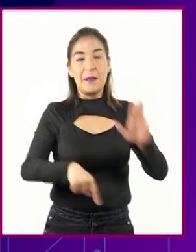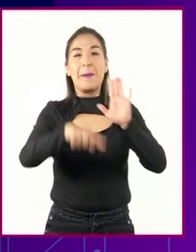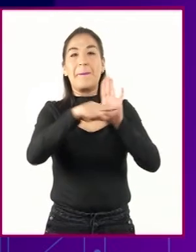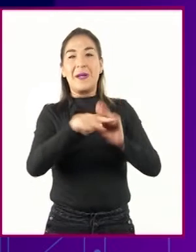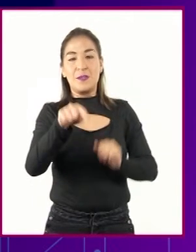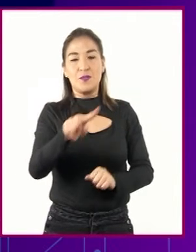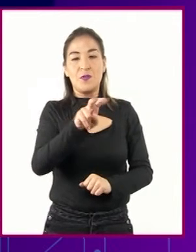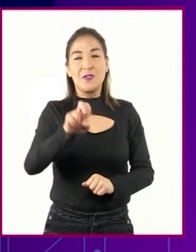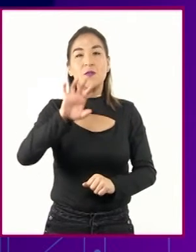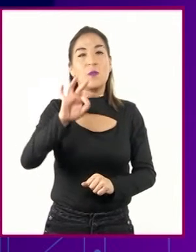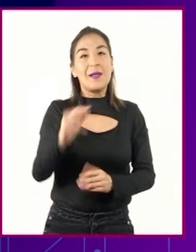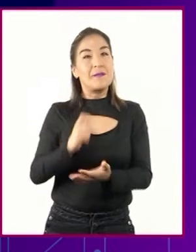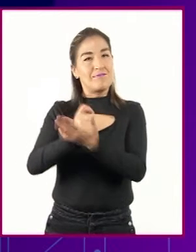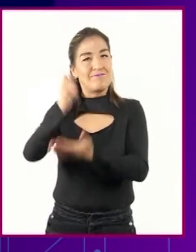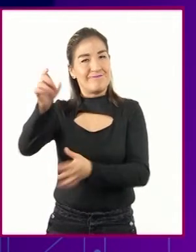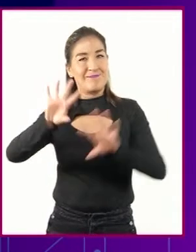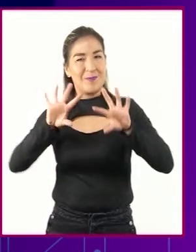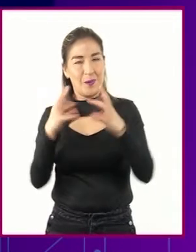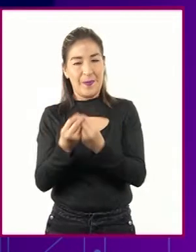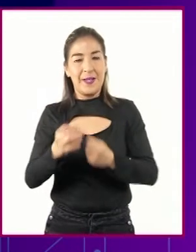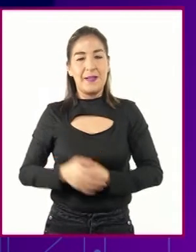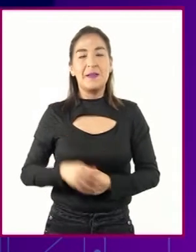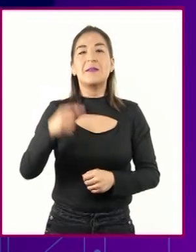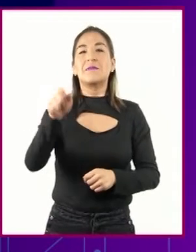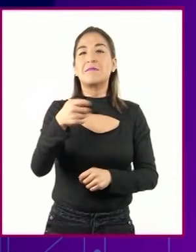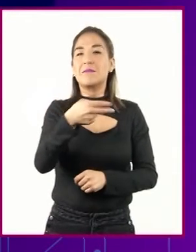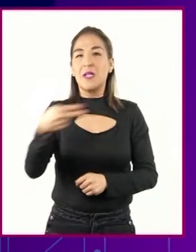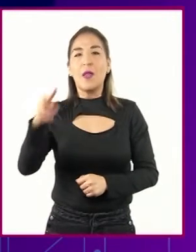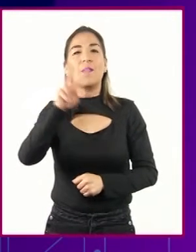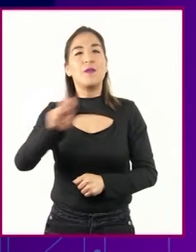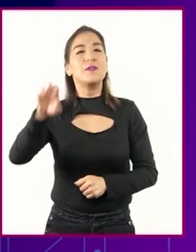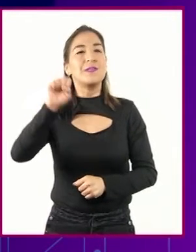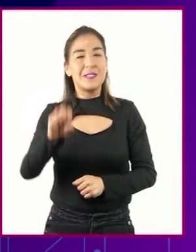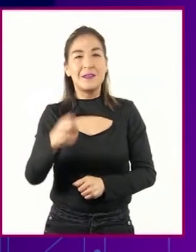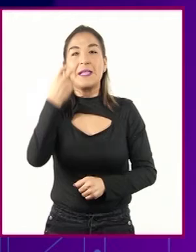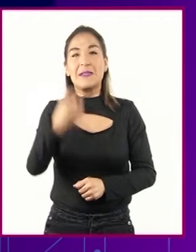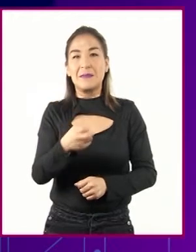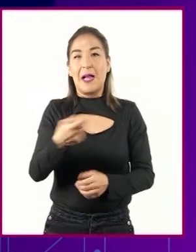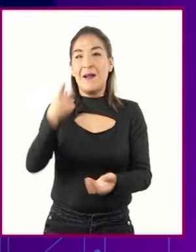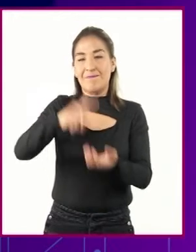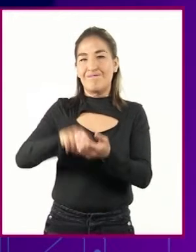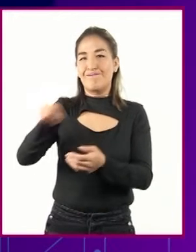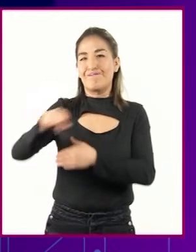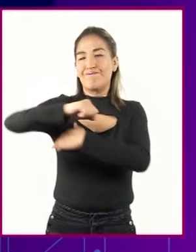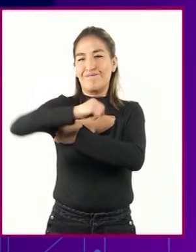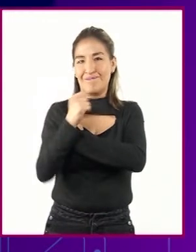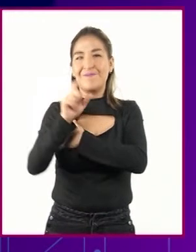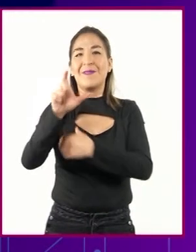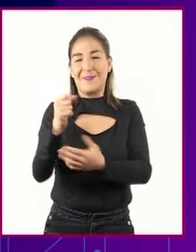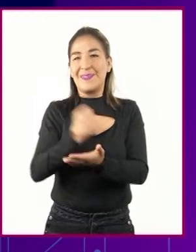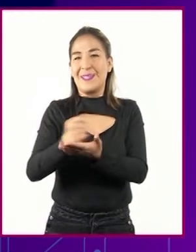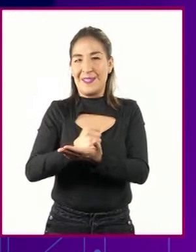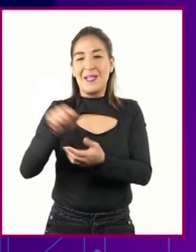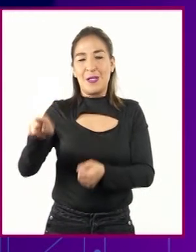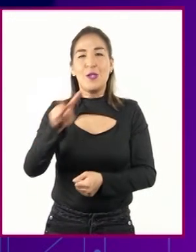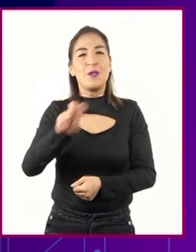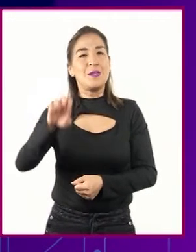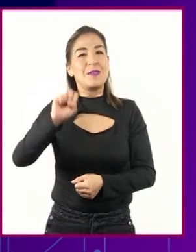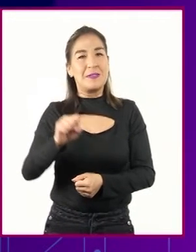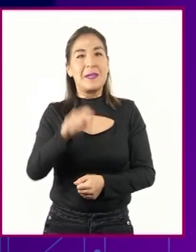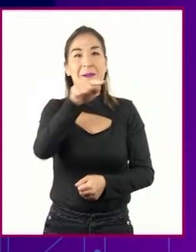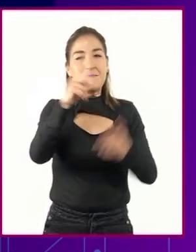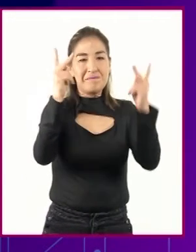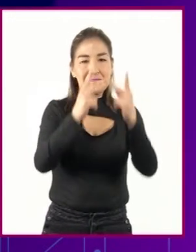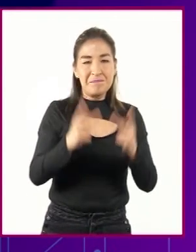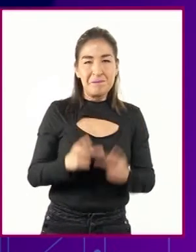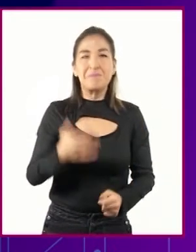pagar, así obtenemos 260. Que representa el dinero que quedó en la tarjeta de débito. Todo coincide a la